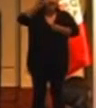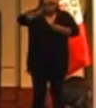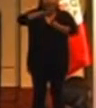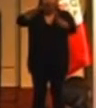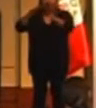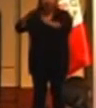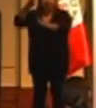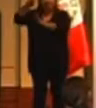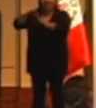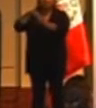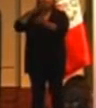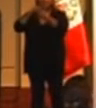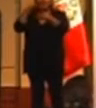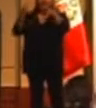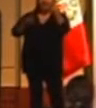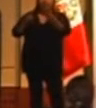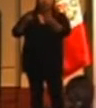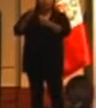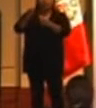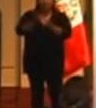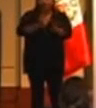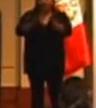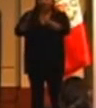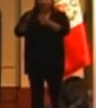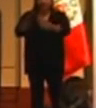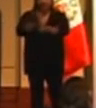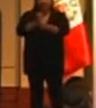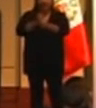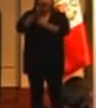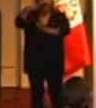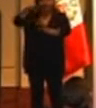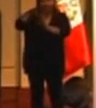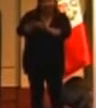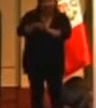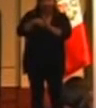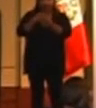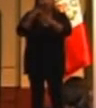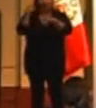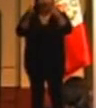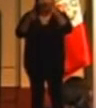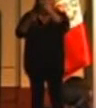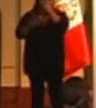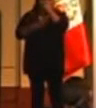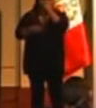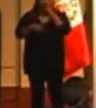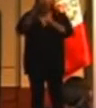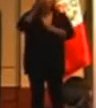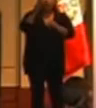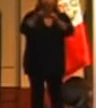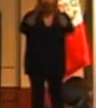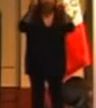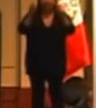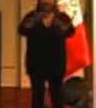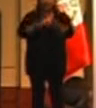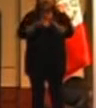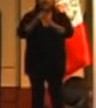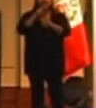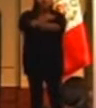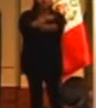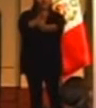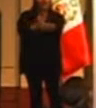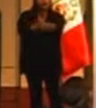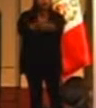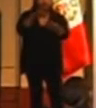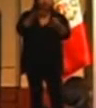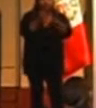tasas delincuenciales. Y como parte de las herramientas para bajar las tasas delincuenciales, uno de los temas era el